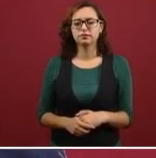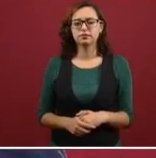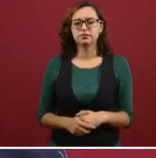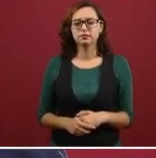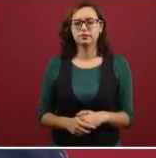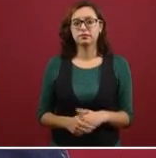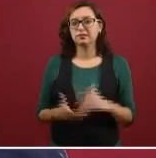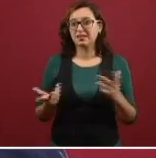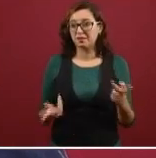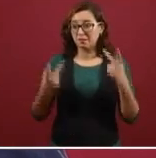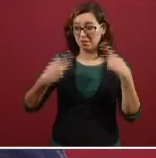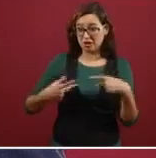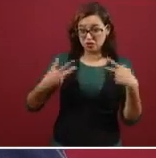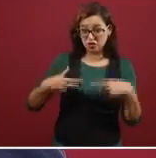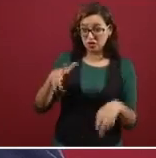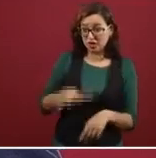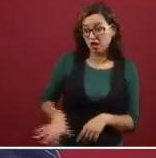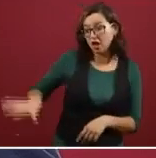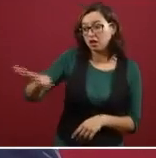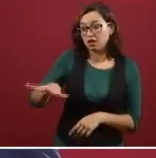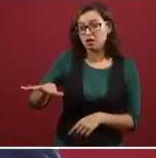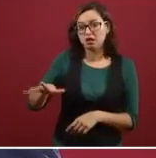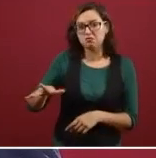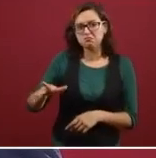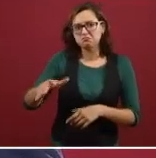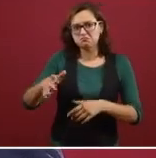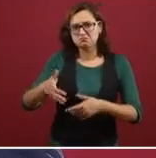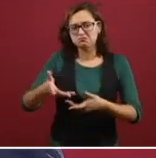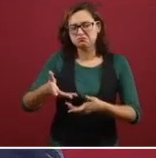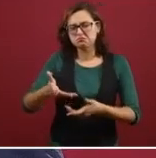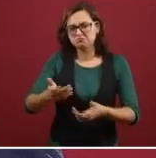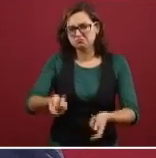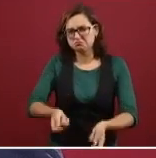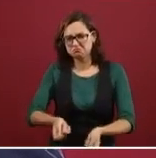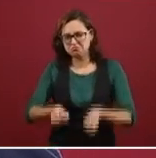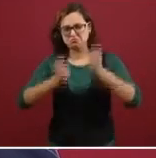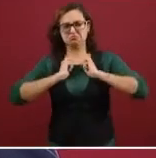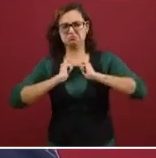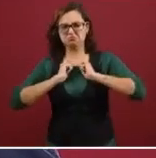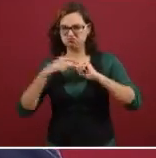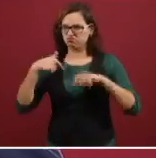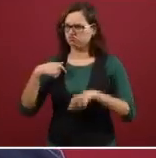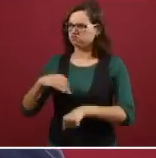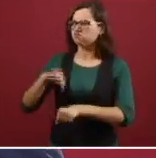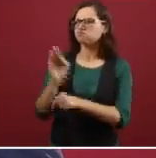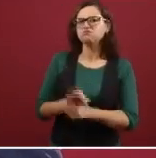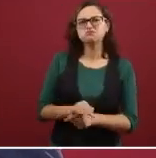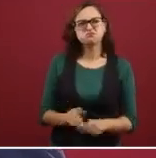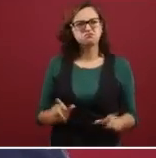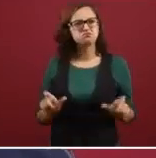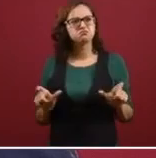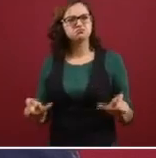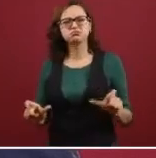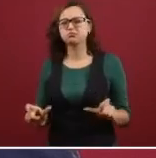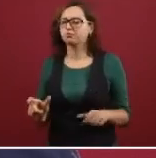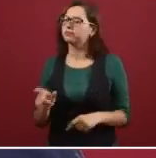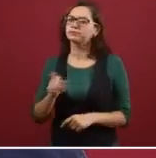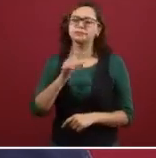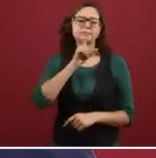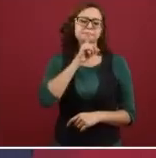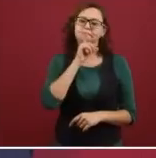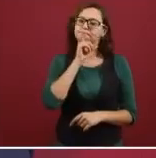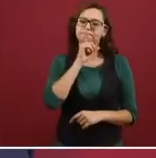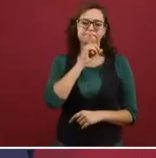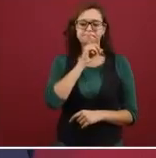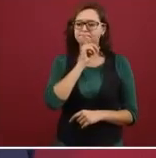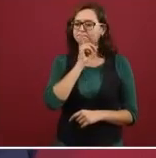esa función que no les corresponde. No estuve de acuerdo